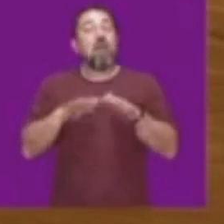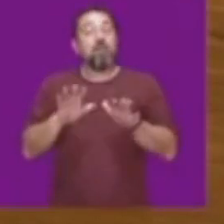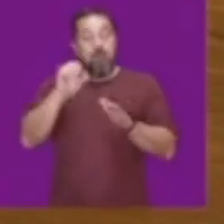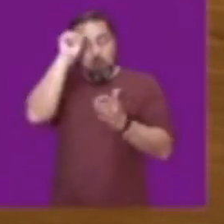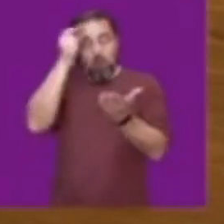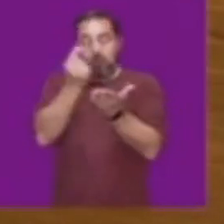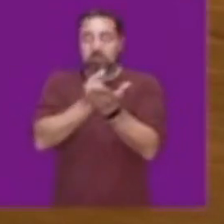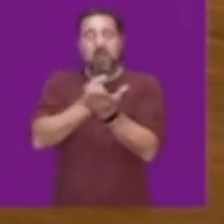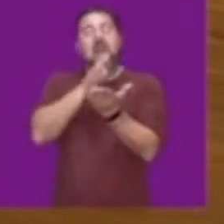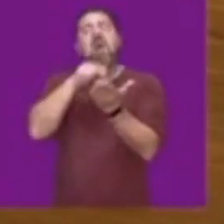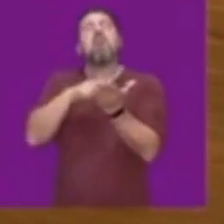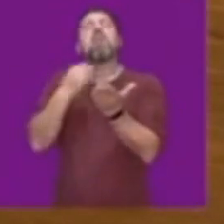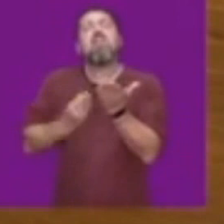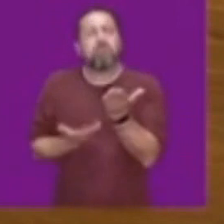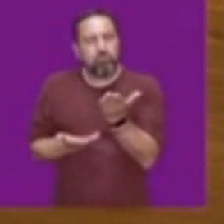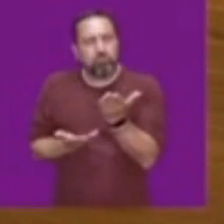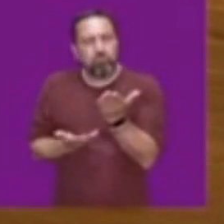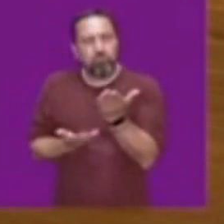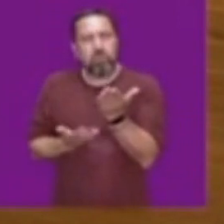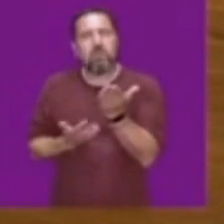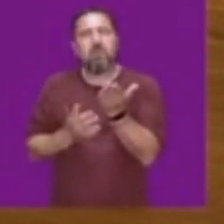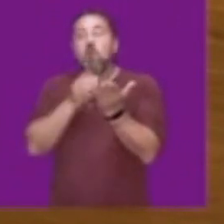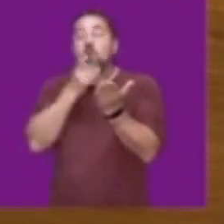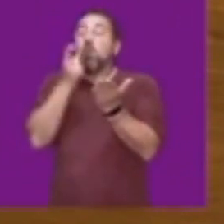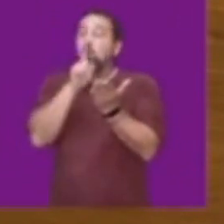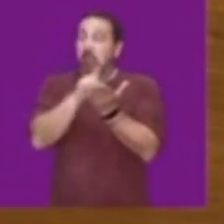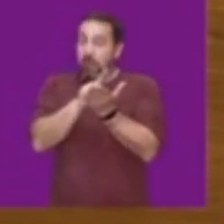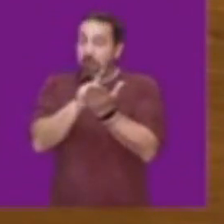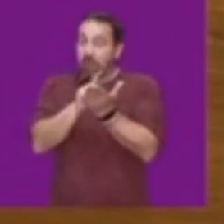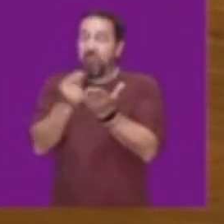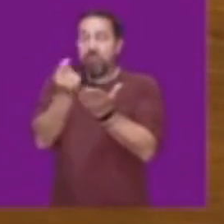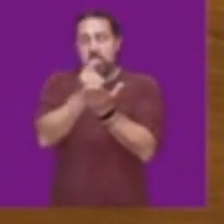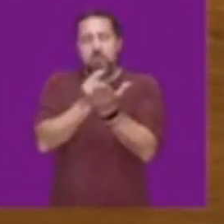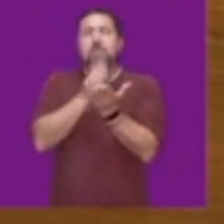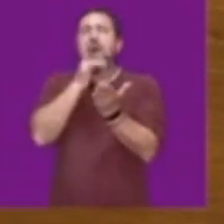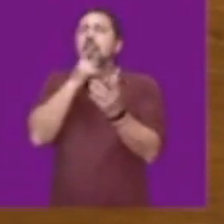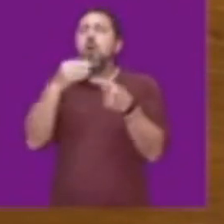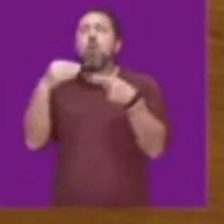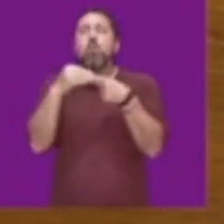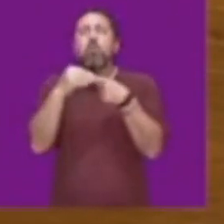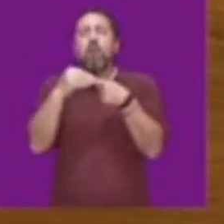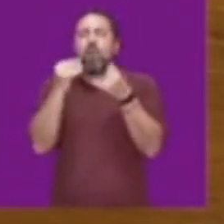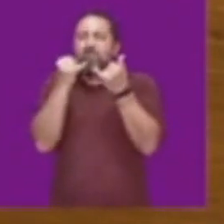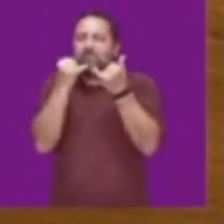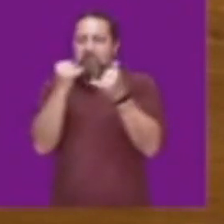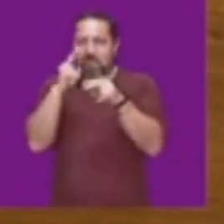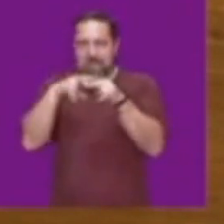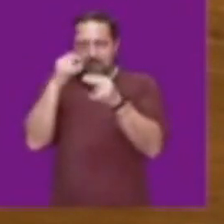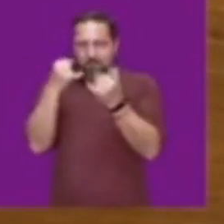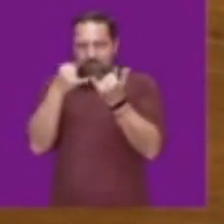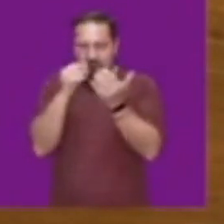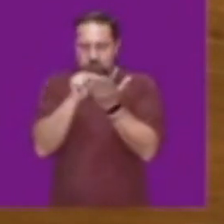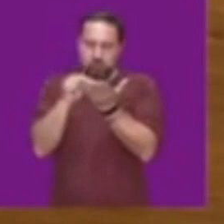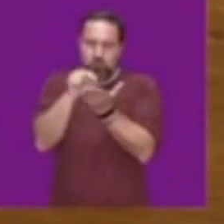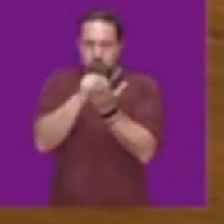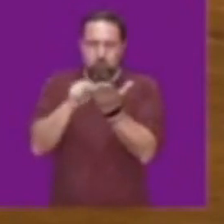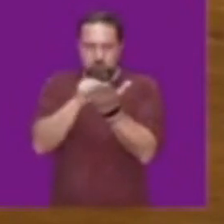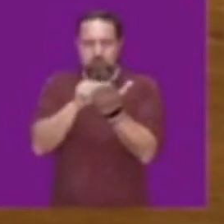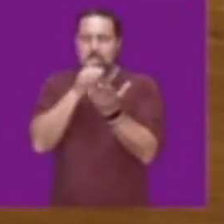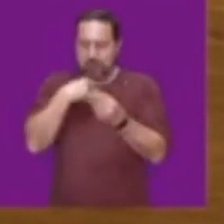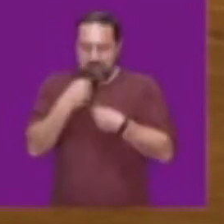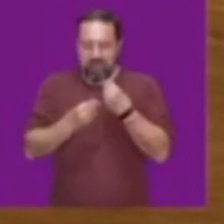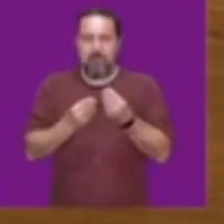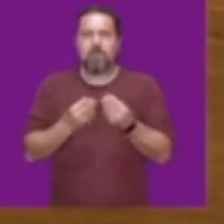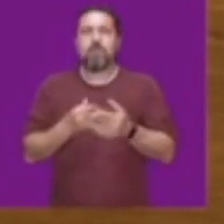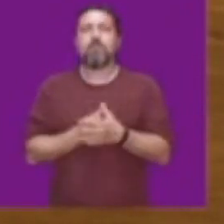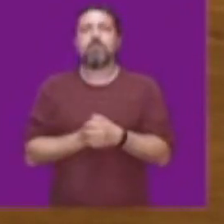Ya tenemos a Aurora. ¿Ahora qué tenemos que hacer? Volver a dibujarla, pero esta vez con un rotulador finito negro. Voy a